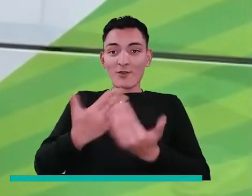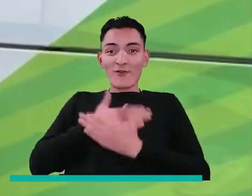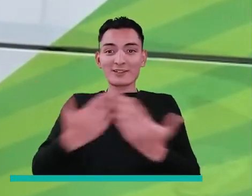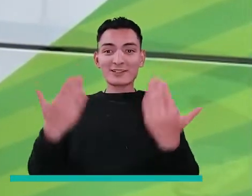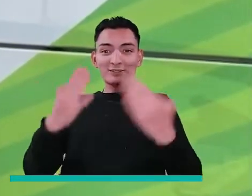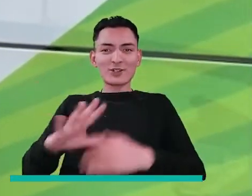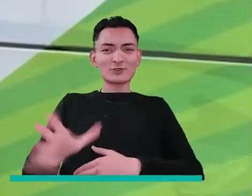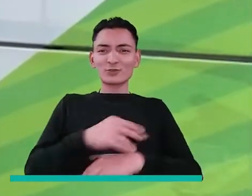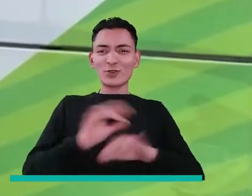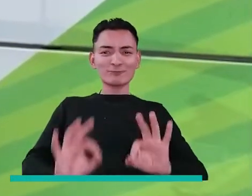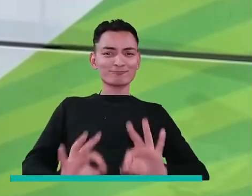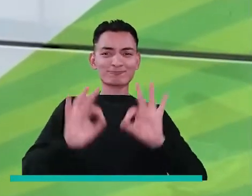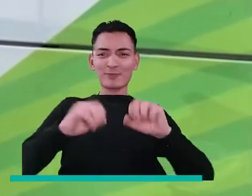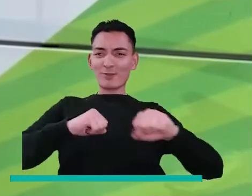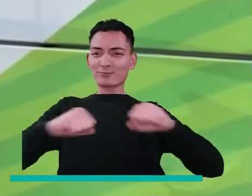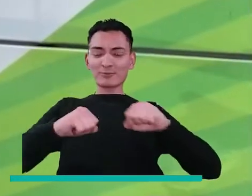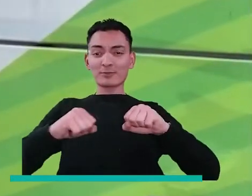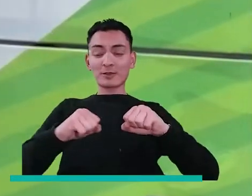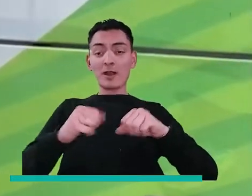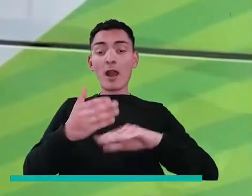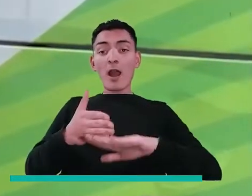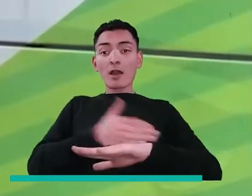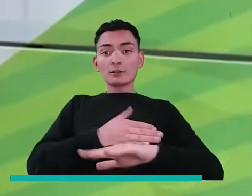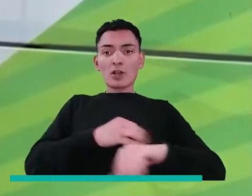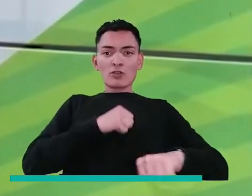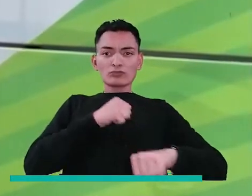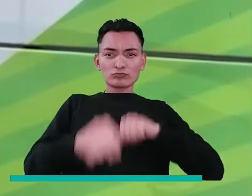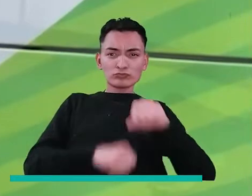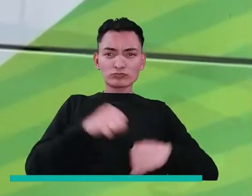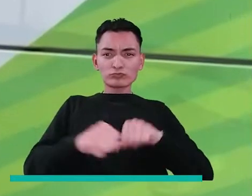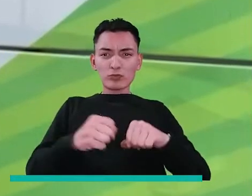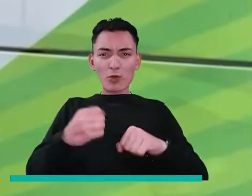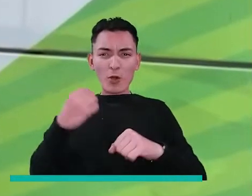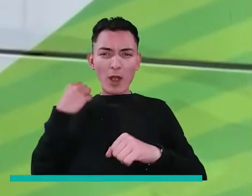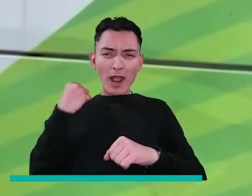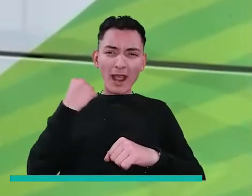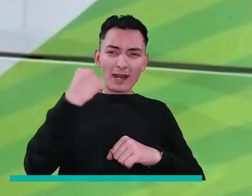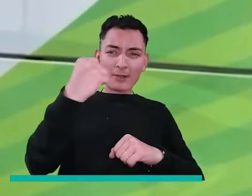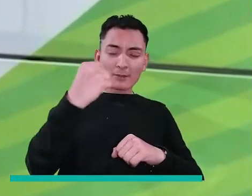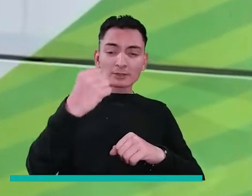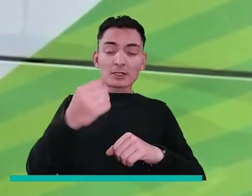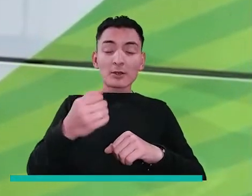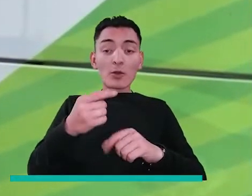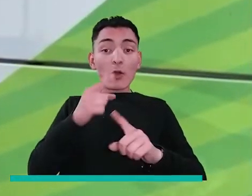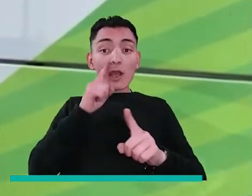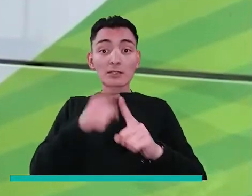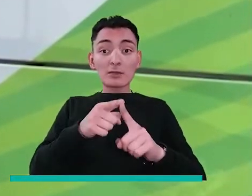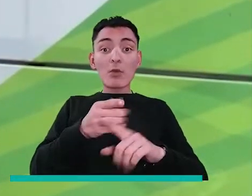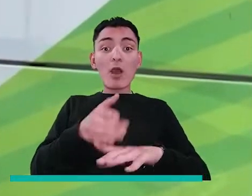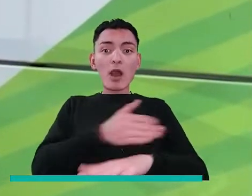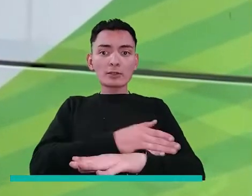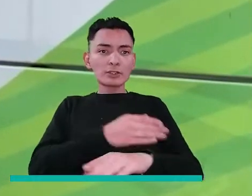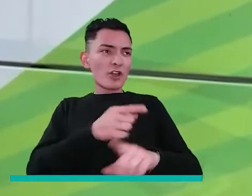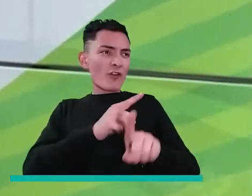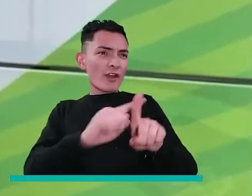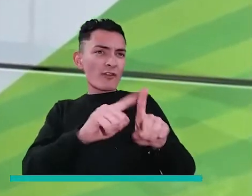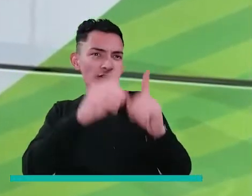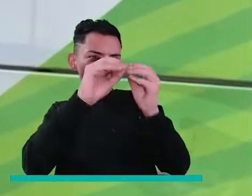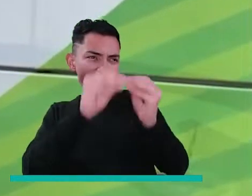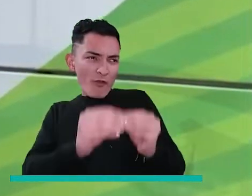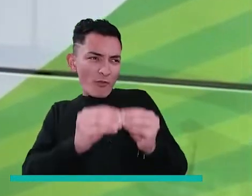mío. Estoy muy orgullosa de mis compañeras, las felicito a todas, son unas duras